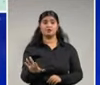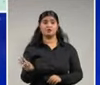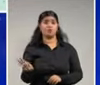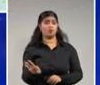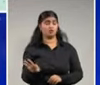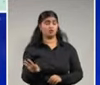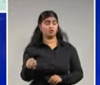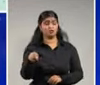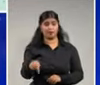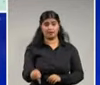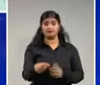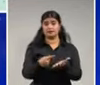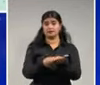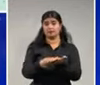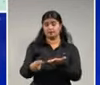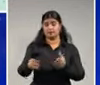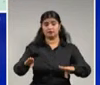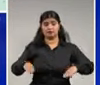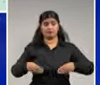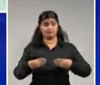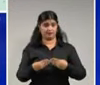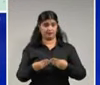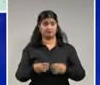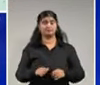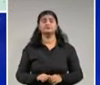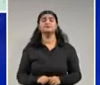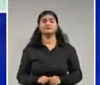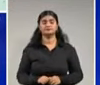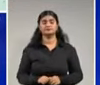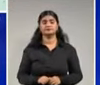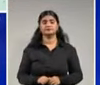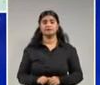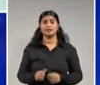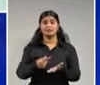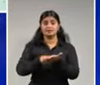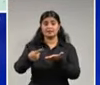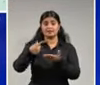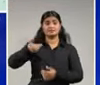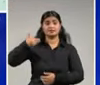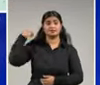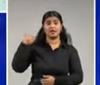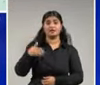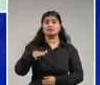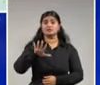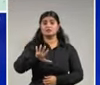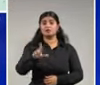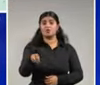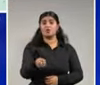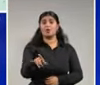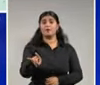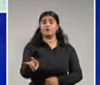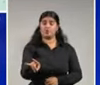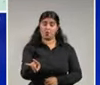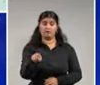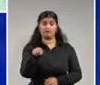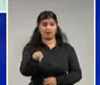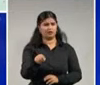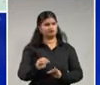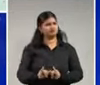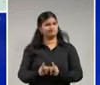que termina, contra el 5,9% la semana anterior, a la incidencia de casos importados, lo